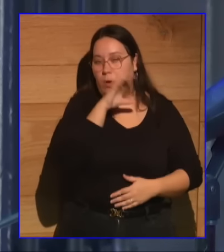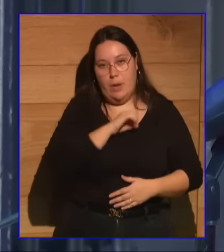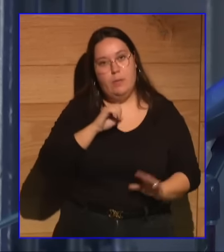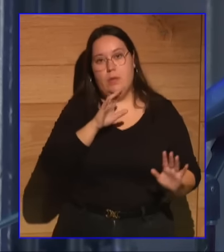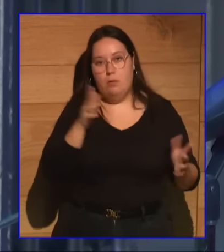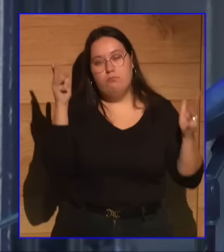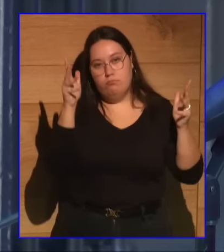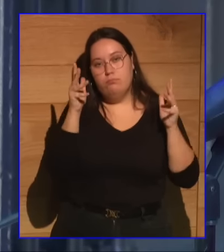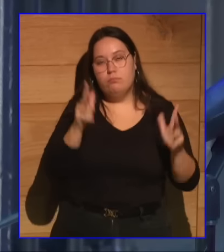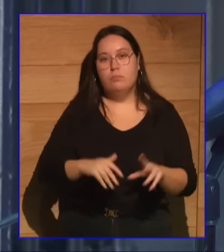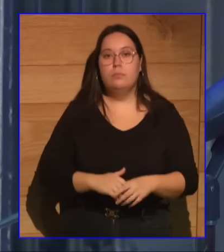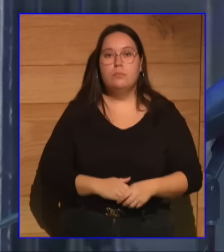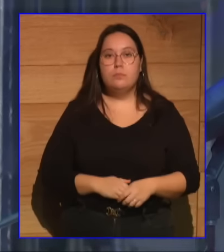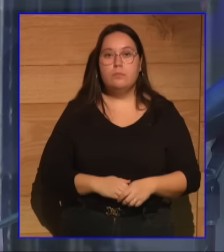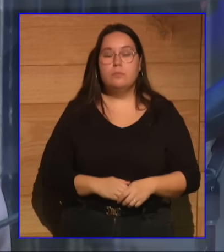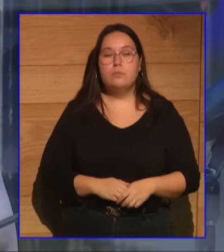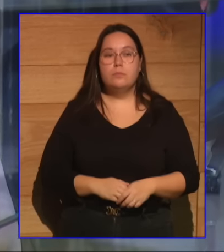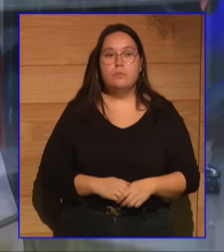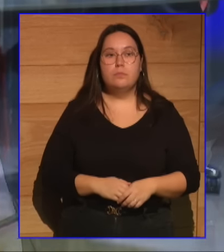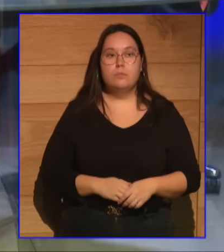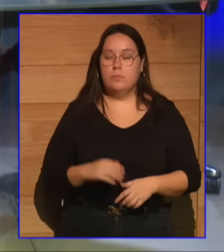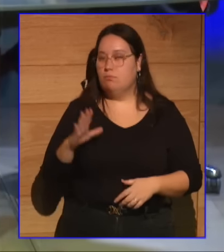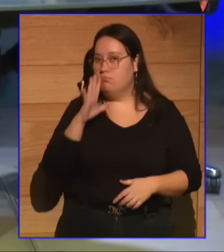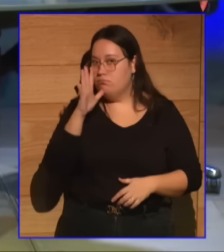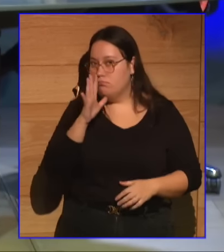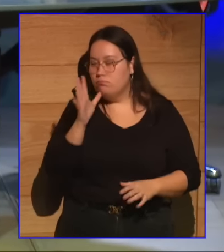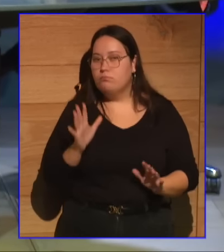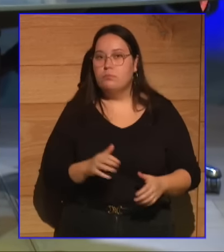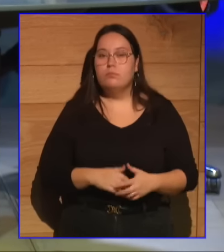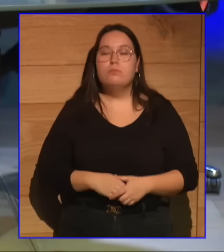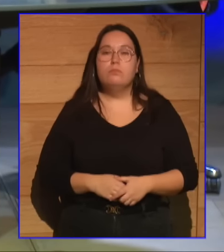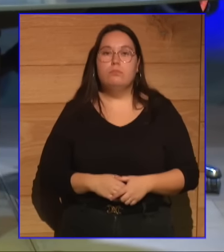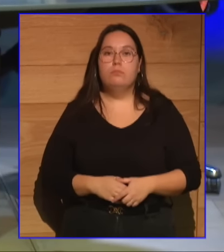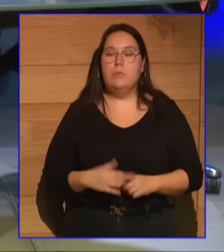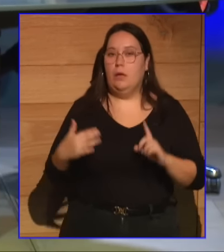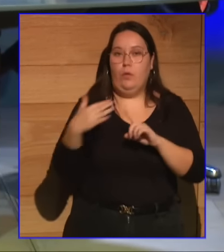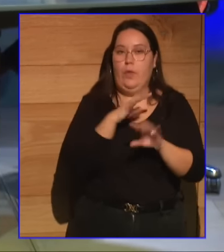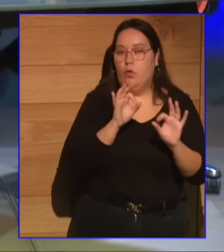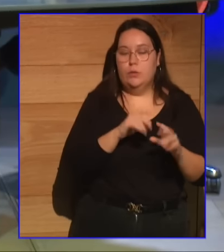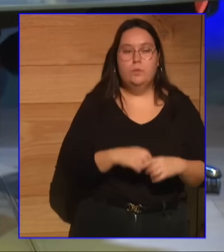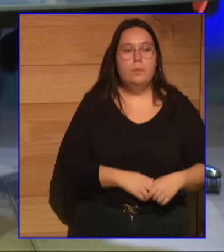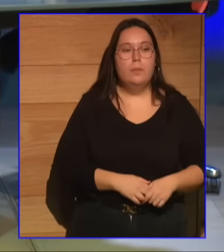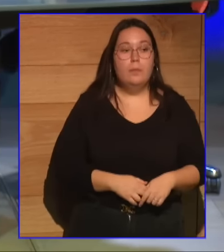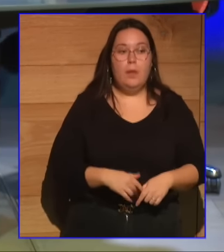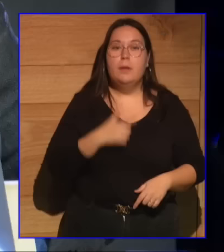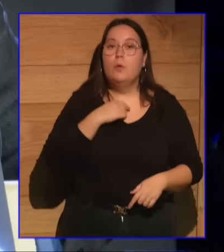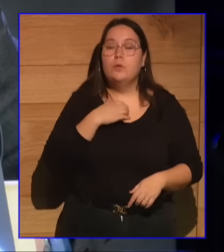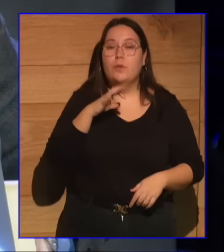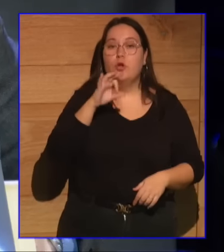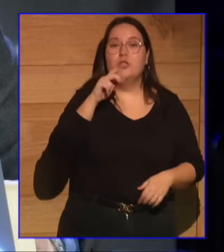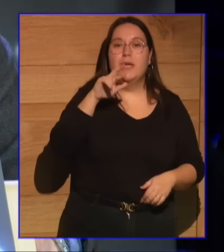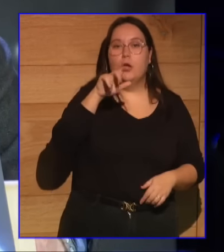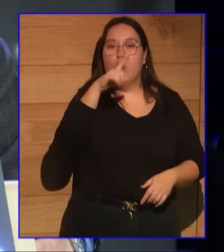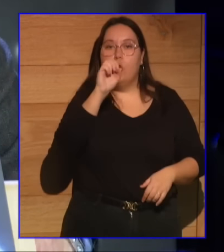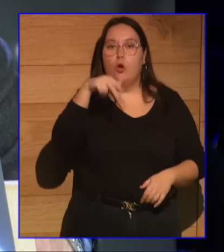poco Conan Doyle-esco de alguna forma, pero magnífico. Está muy inspirado, obviamente, en eso. A mí me gusta cuando Sherlock Holmes dice: